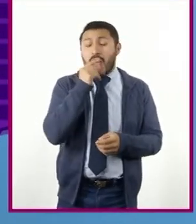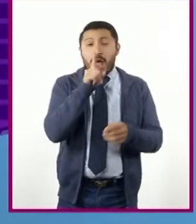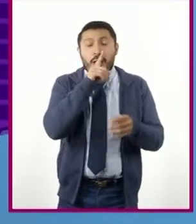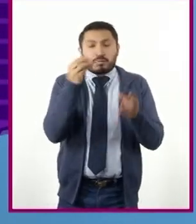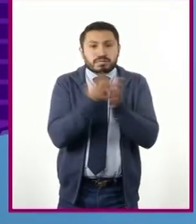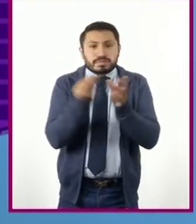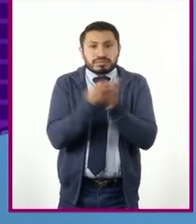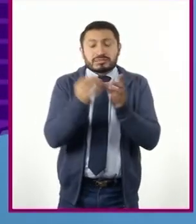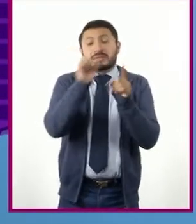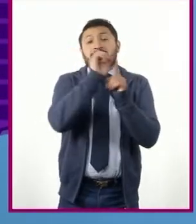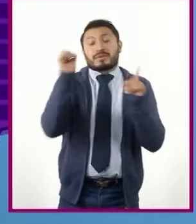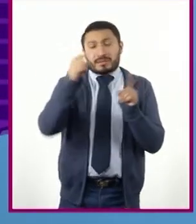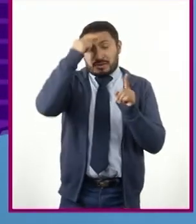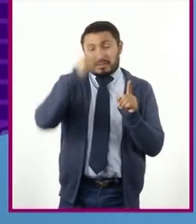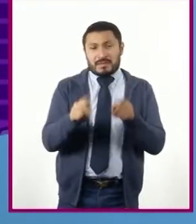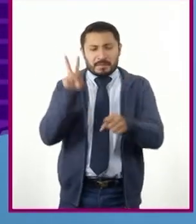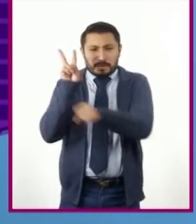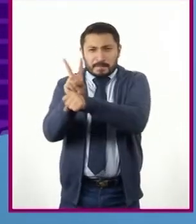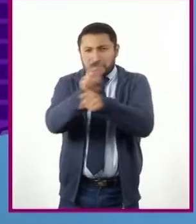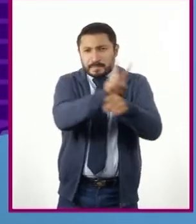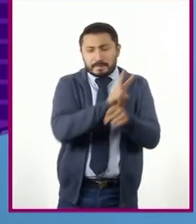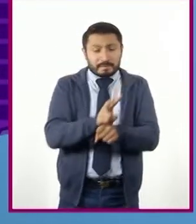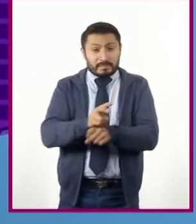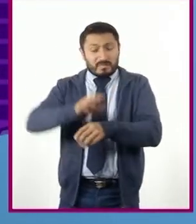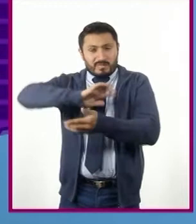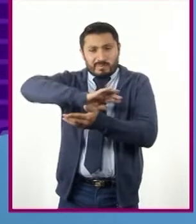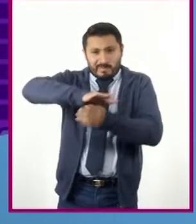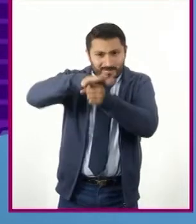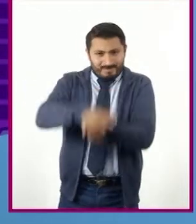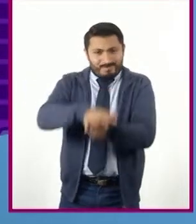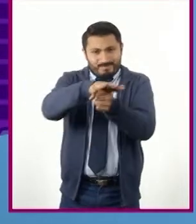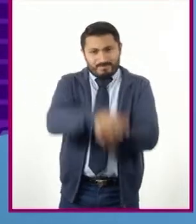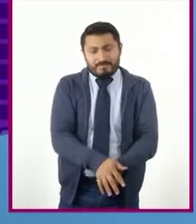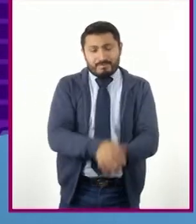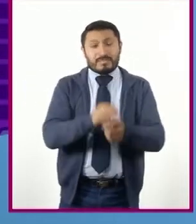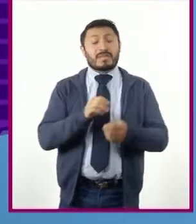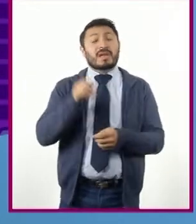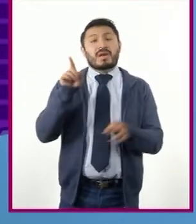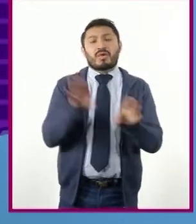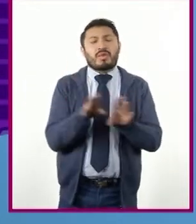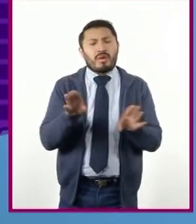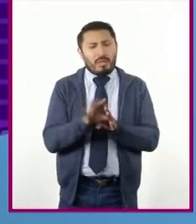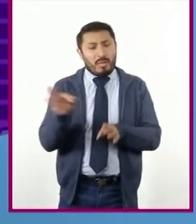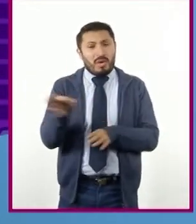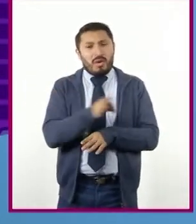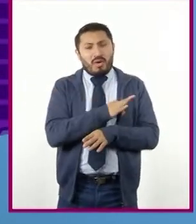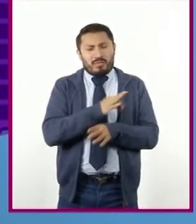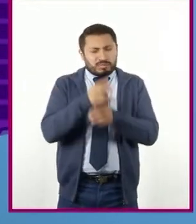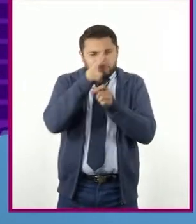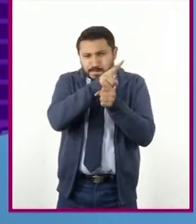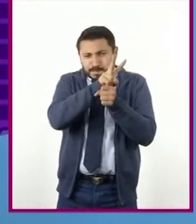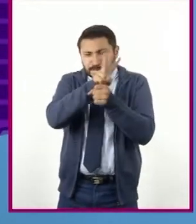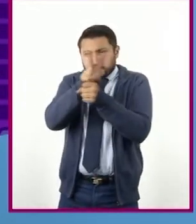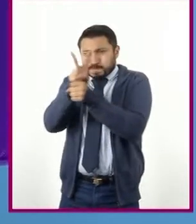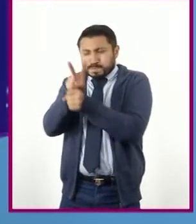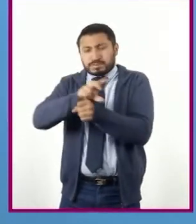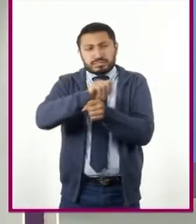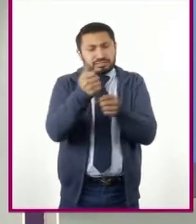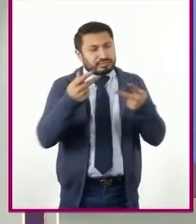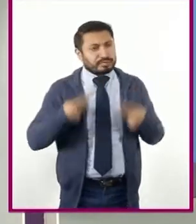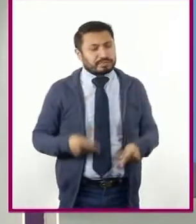secreta, la Organización para la Vigilancia y Represión del Antifascismo, mantenía una férrea vigilancia entre los